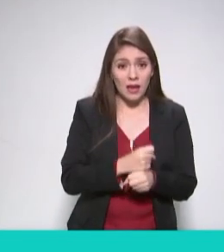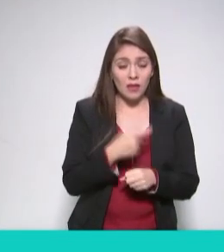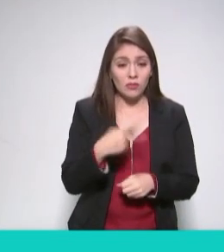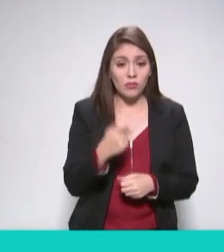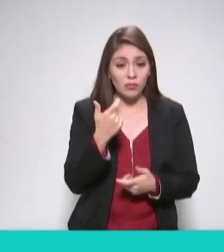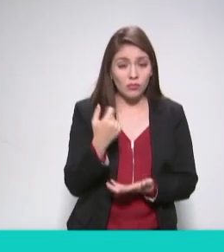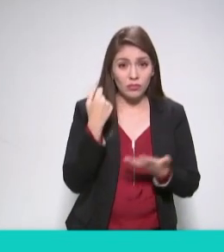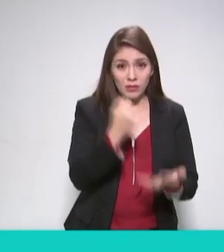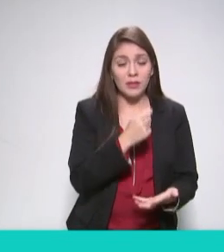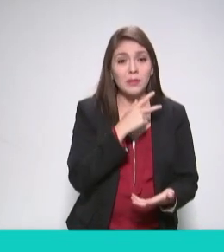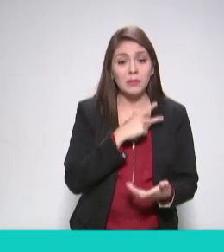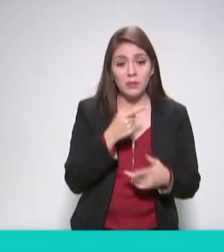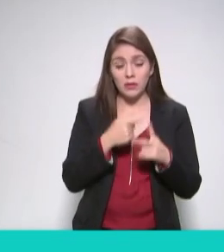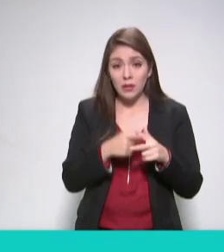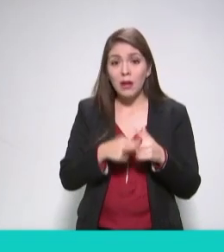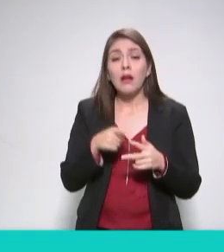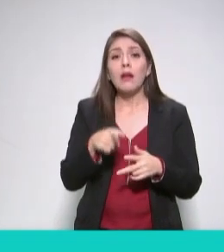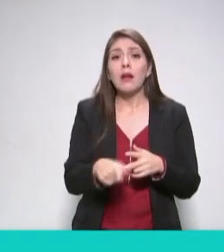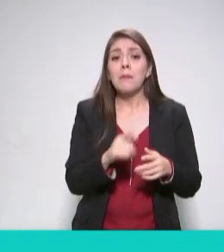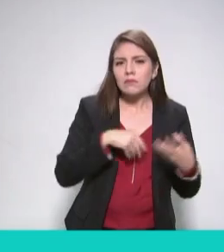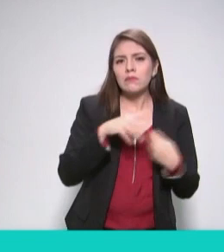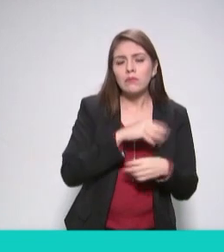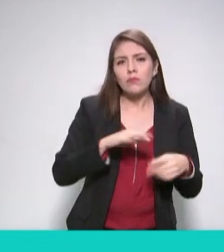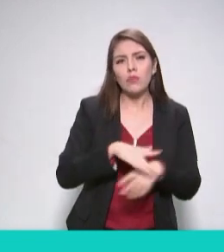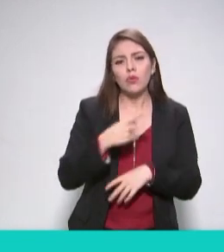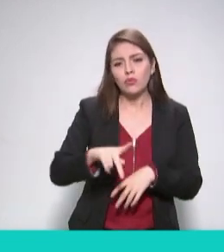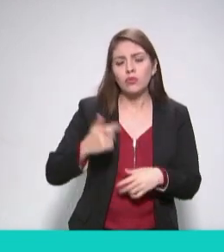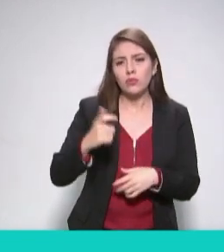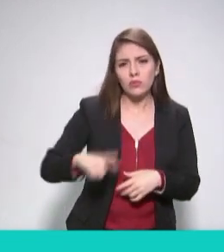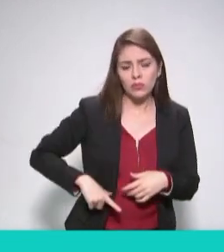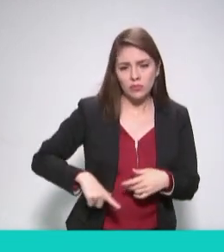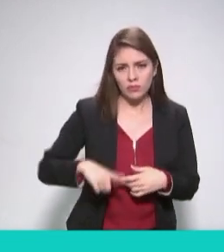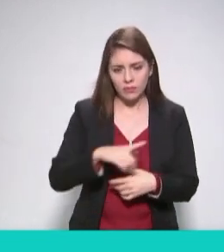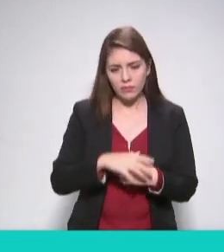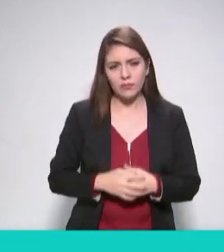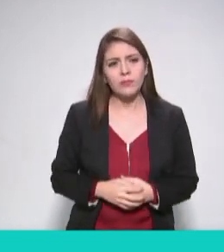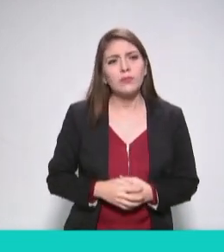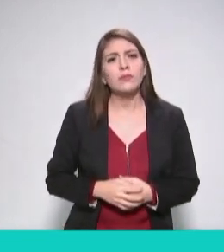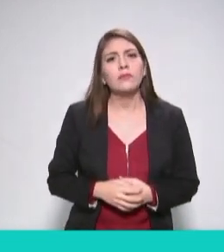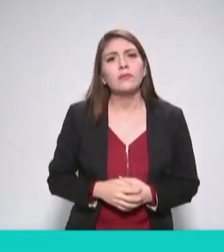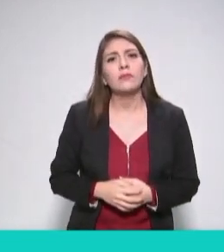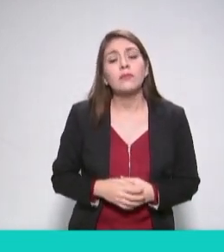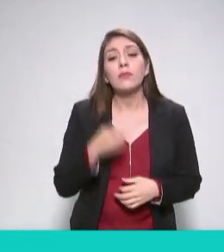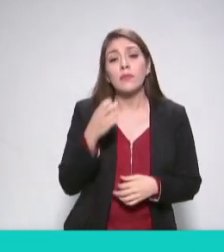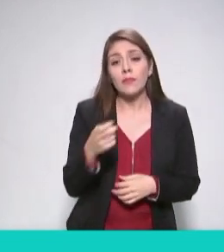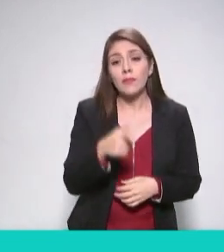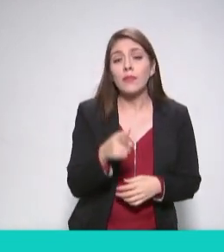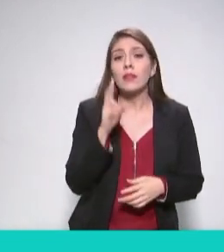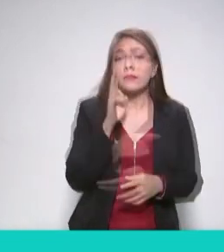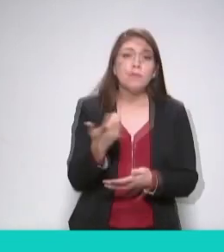auditorías y otra información pública la ponencia se constituyó el proceso de adquisición del grupo fertinal por parte de